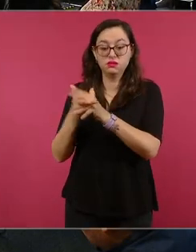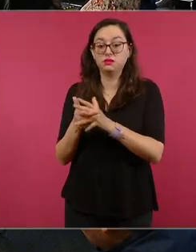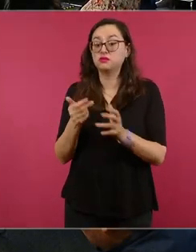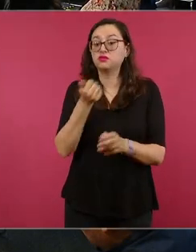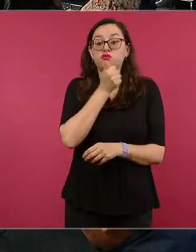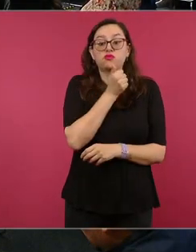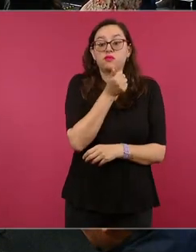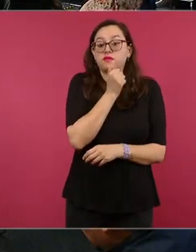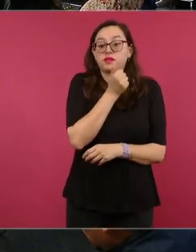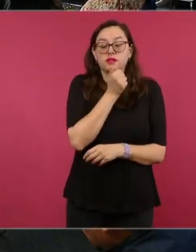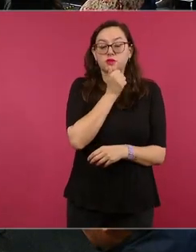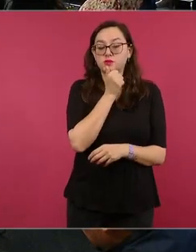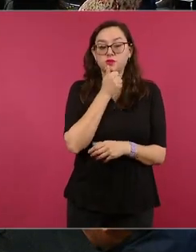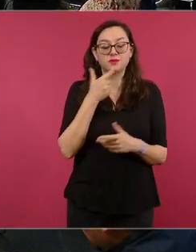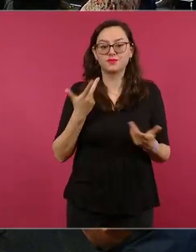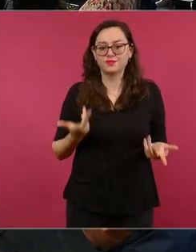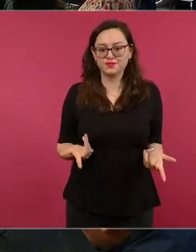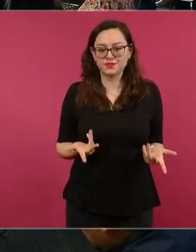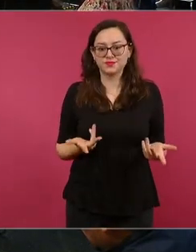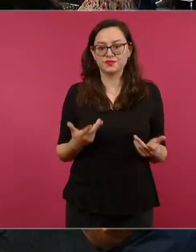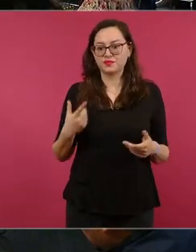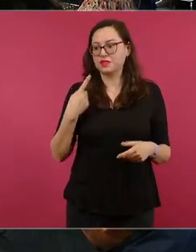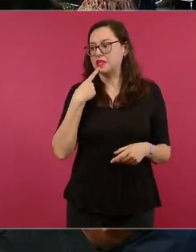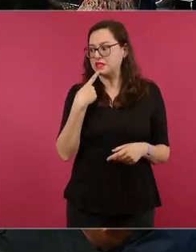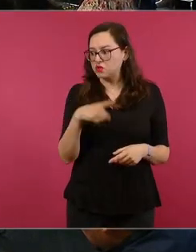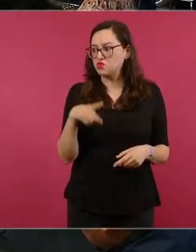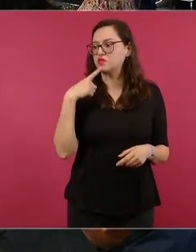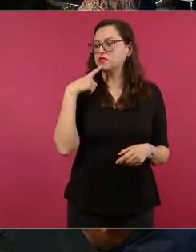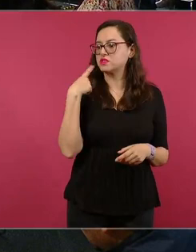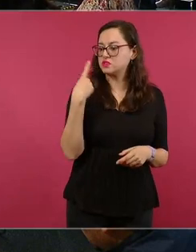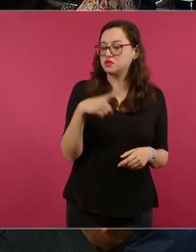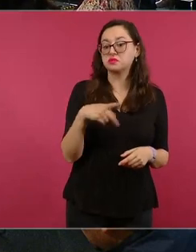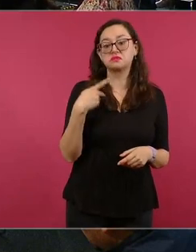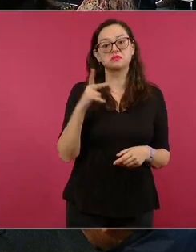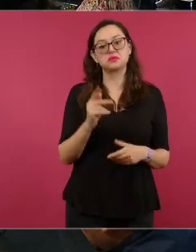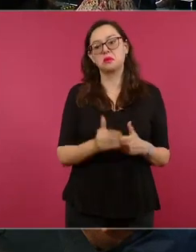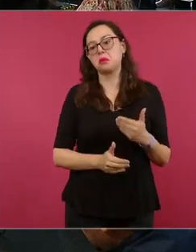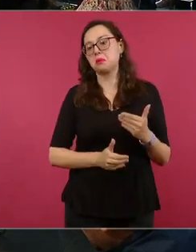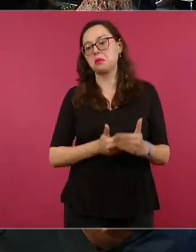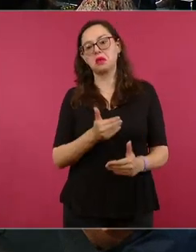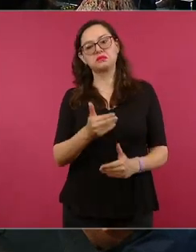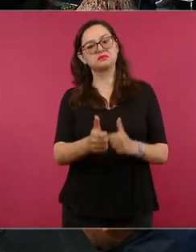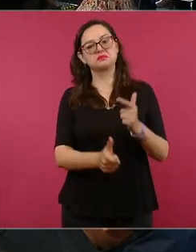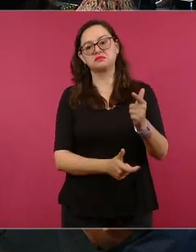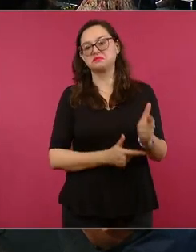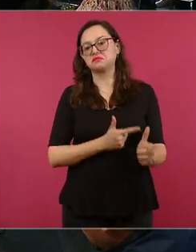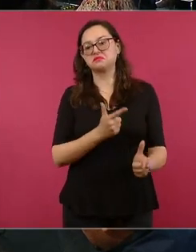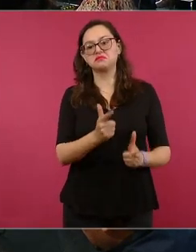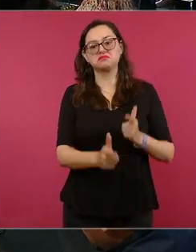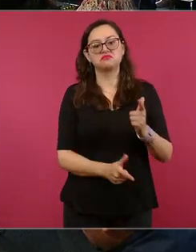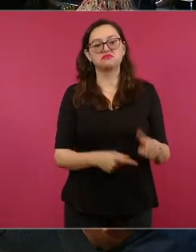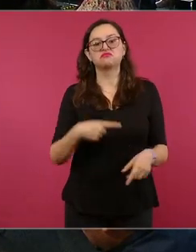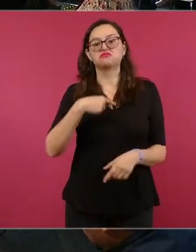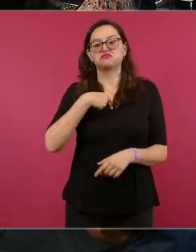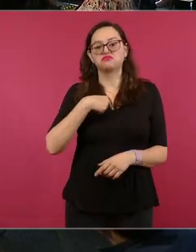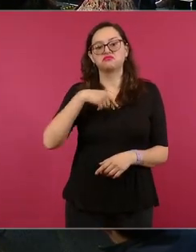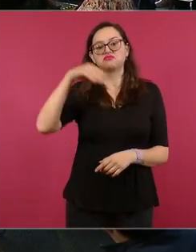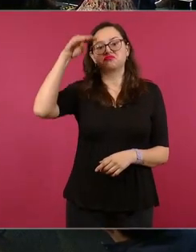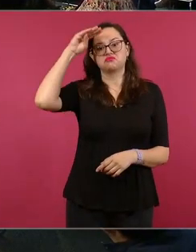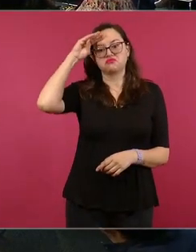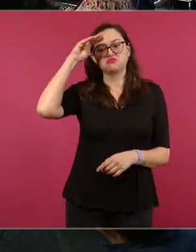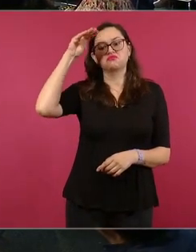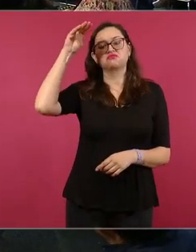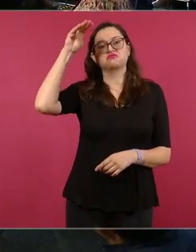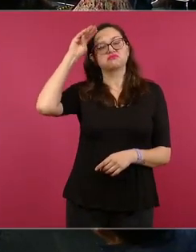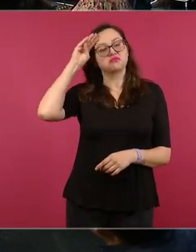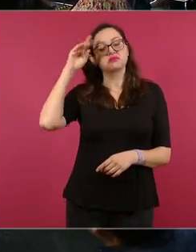años, pero estas apenas se avanzan o han sido ignoradas. Mi denuncia radica, señor presidente, en que no es posible que haya tantas